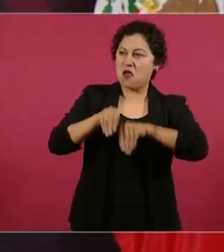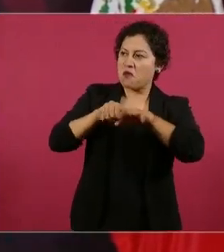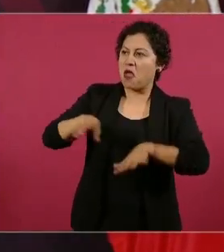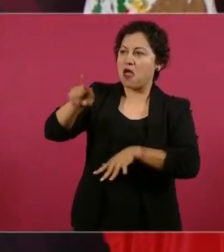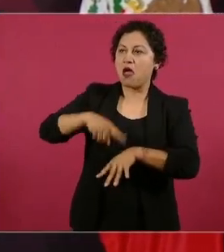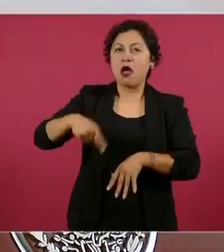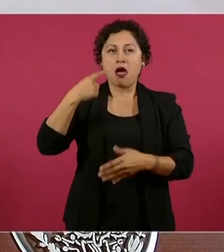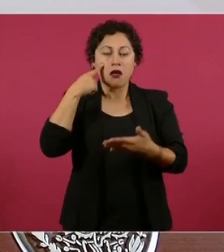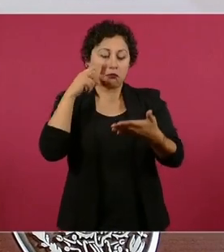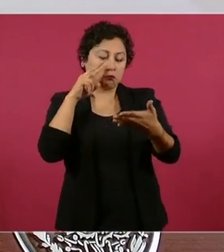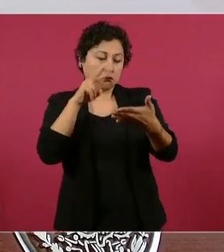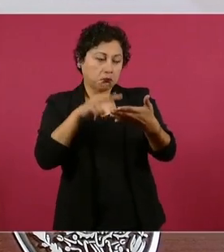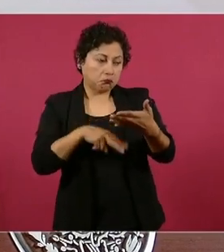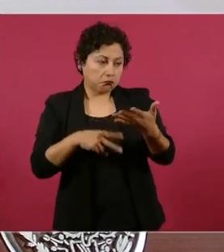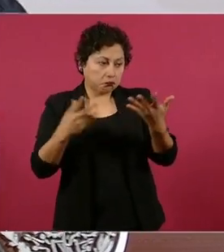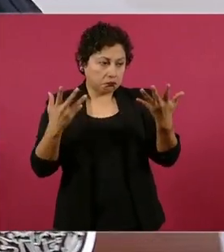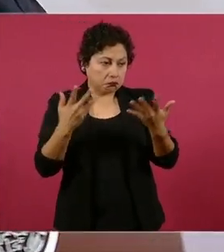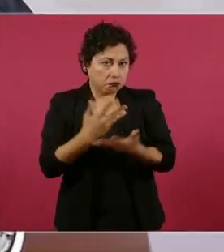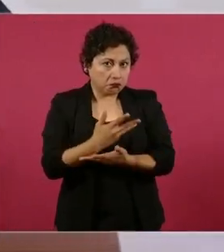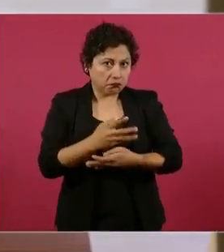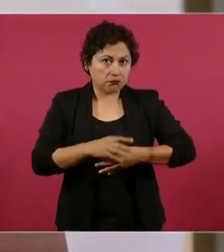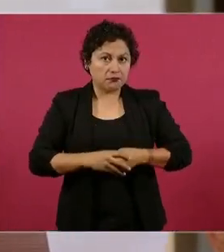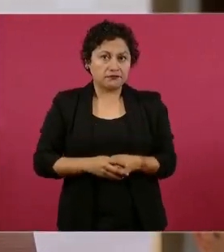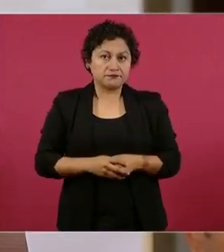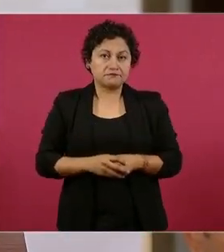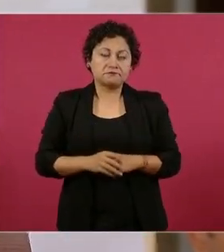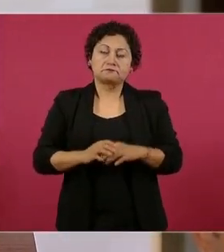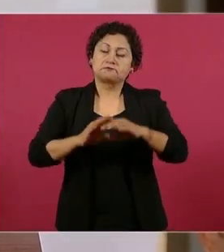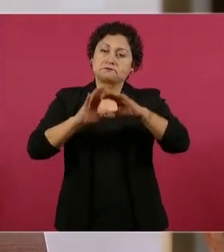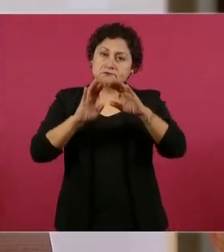Como se dice coloquialmente, trono.